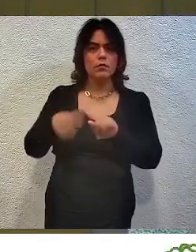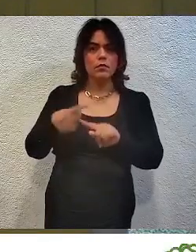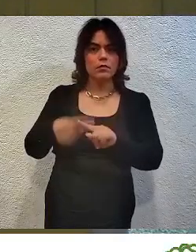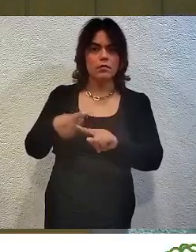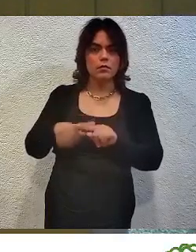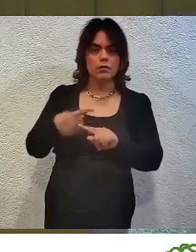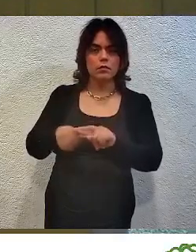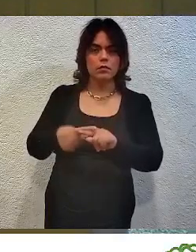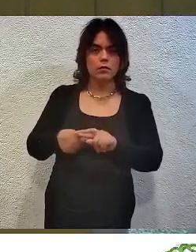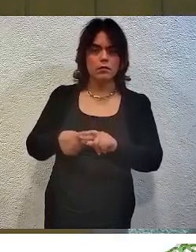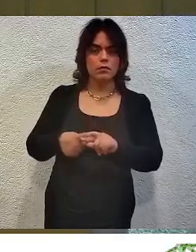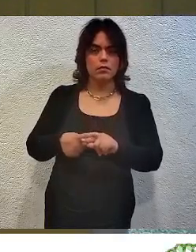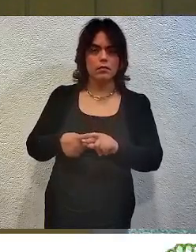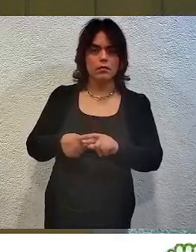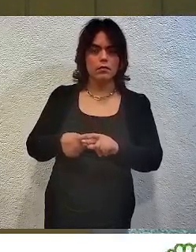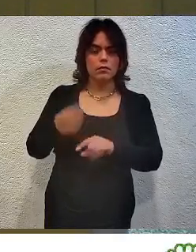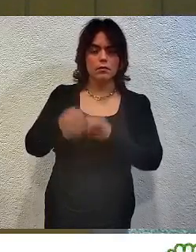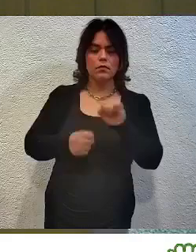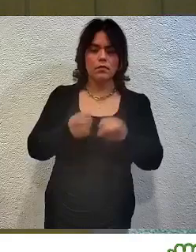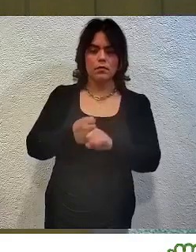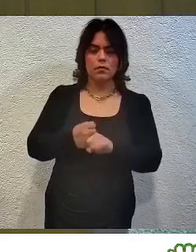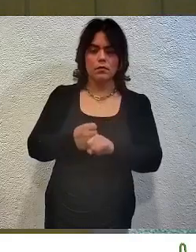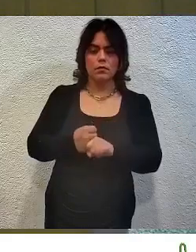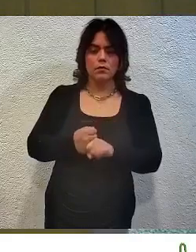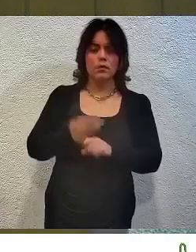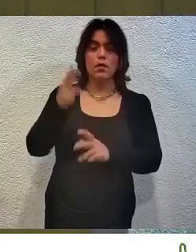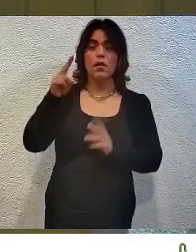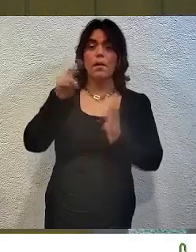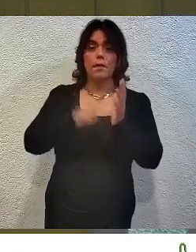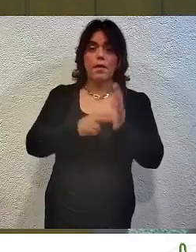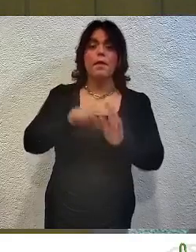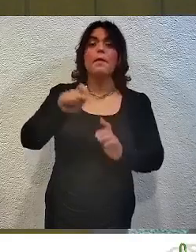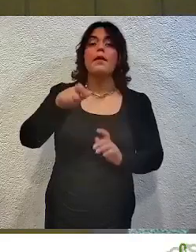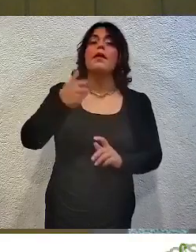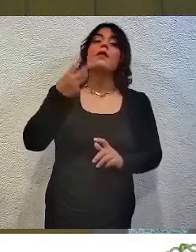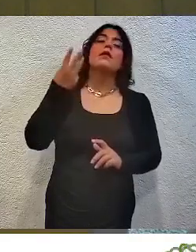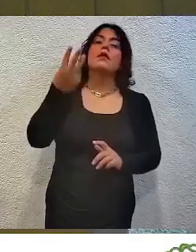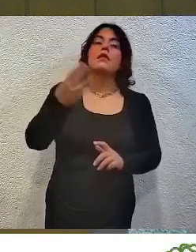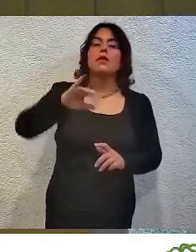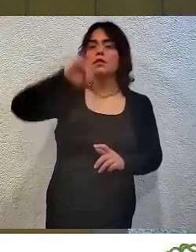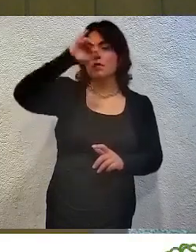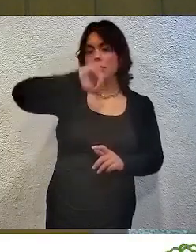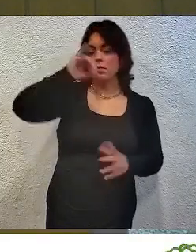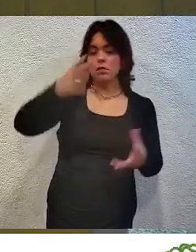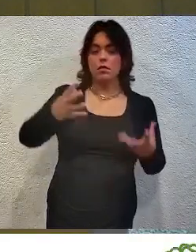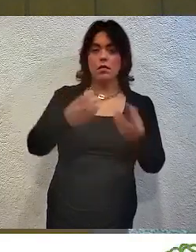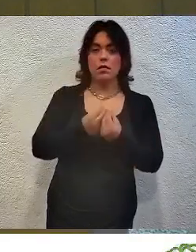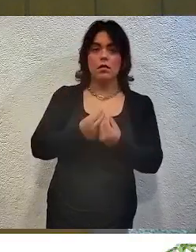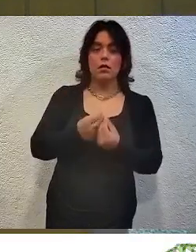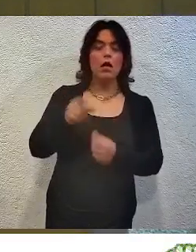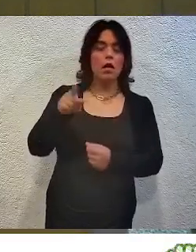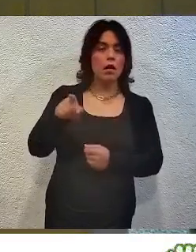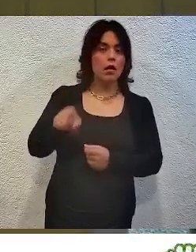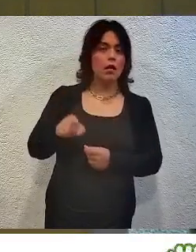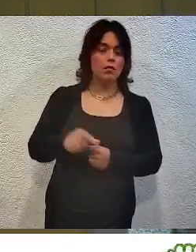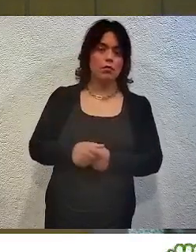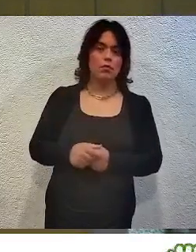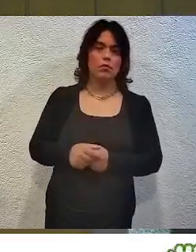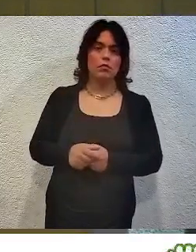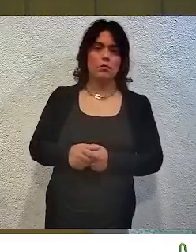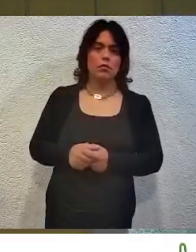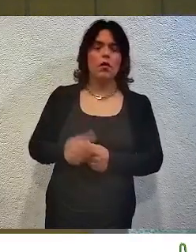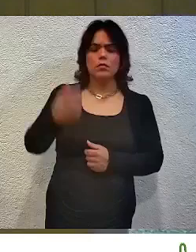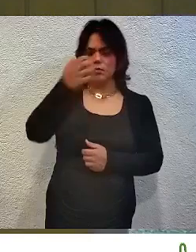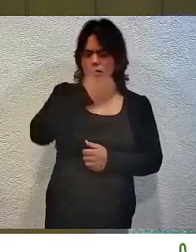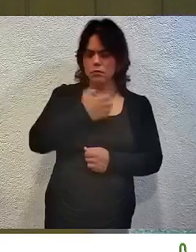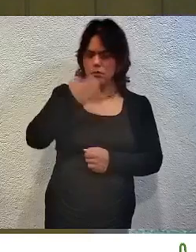momento, en el año 2023, el jefe de la unidad sustanciadora le da vista